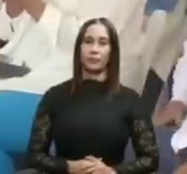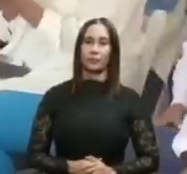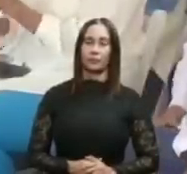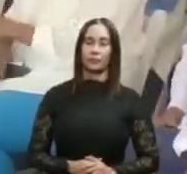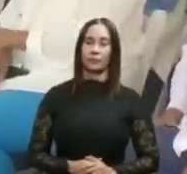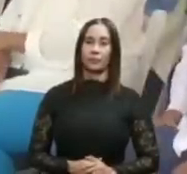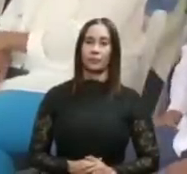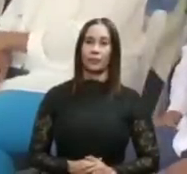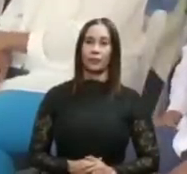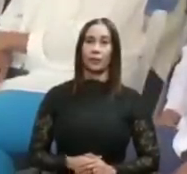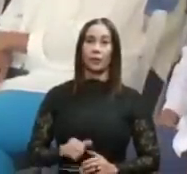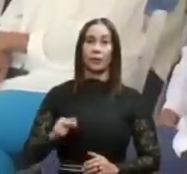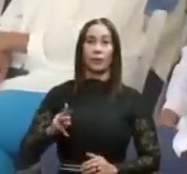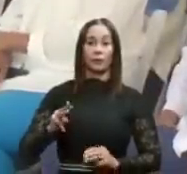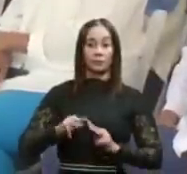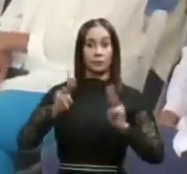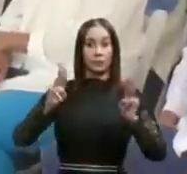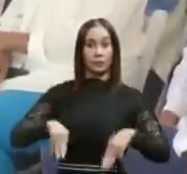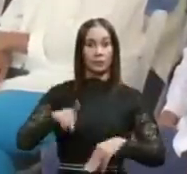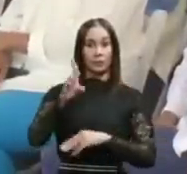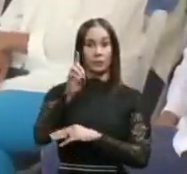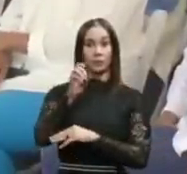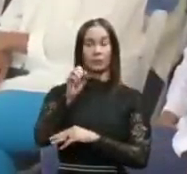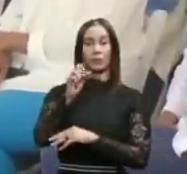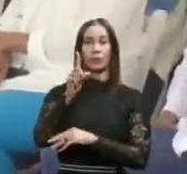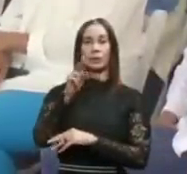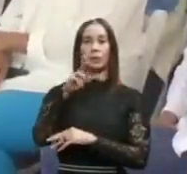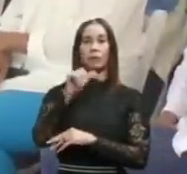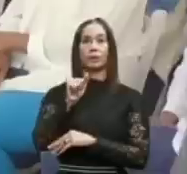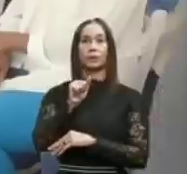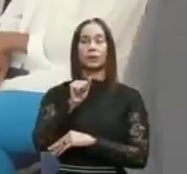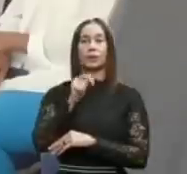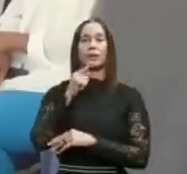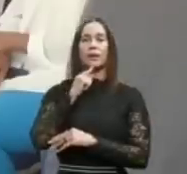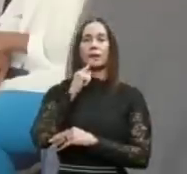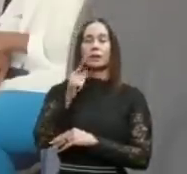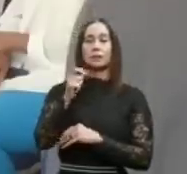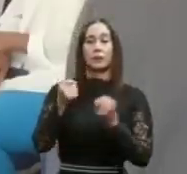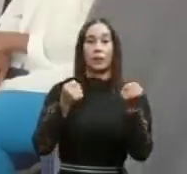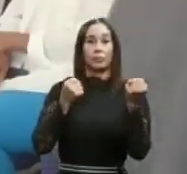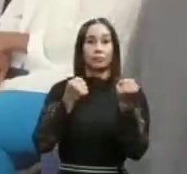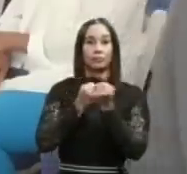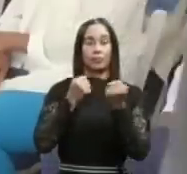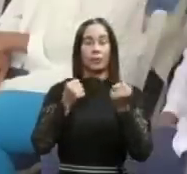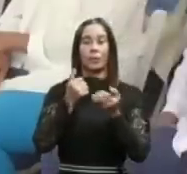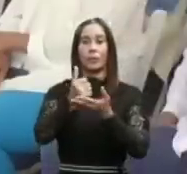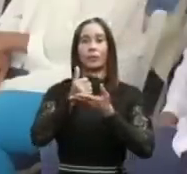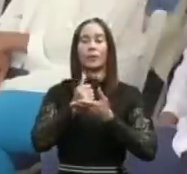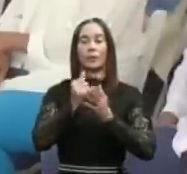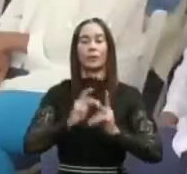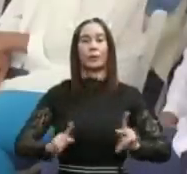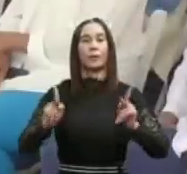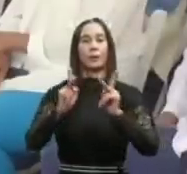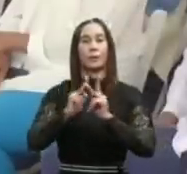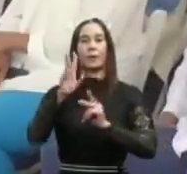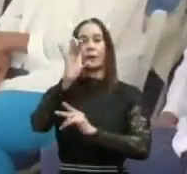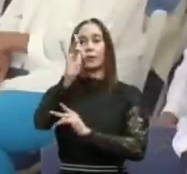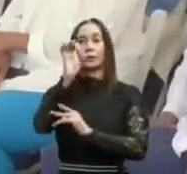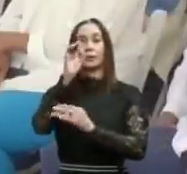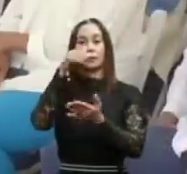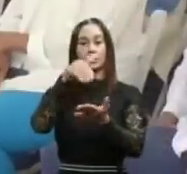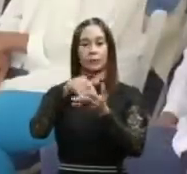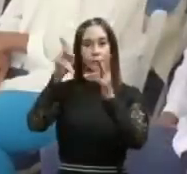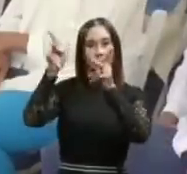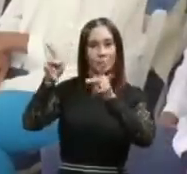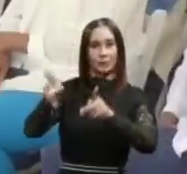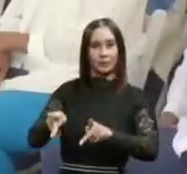Cuando del INE habla de que esta obra va a impactar a poco más de 800.000 habitantes, les dice